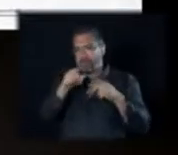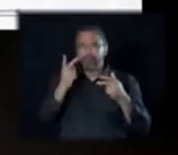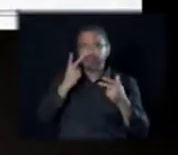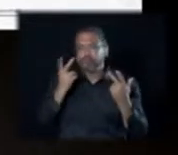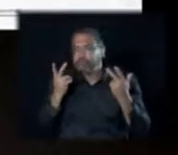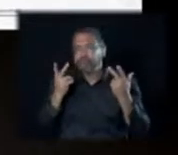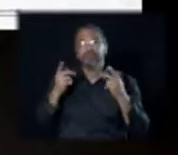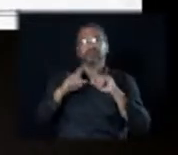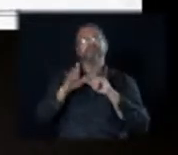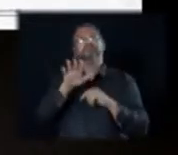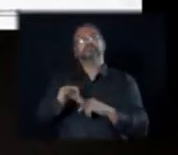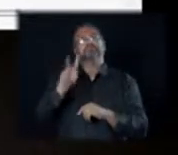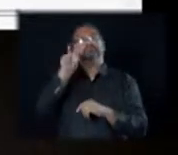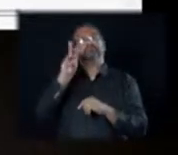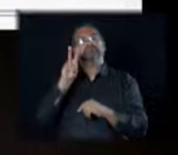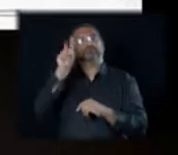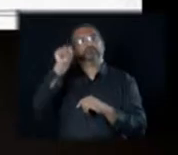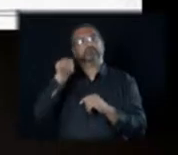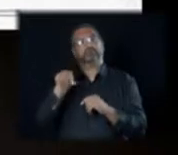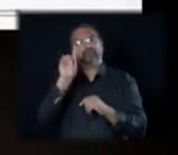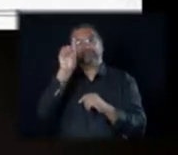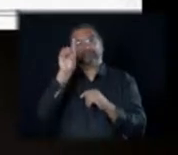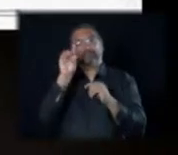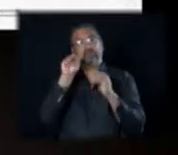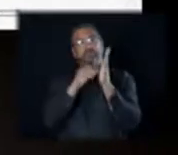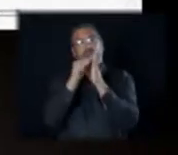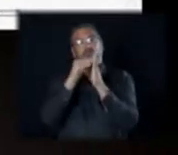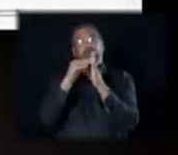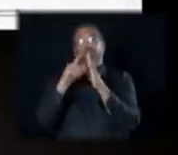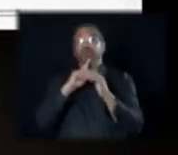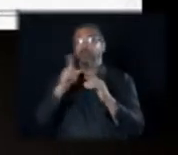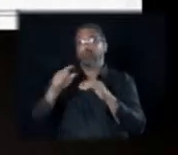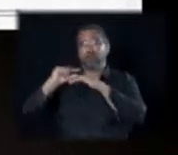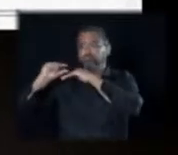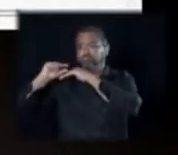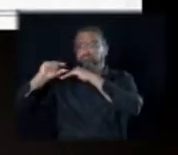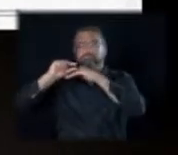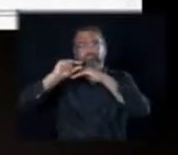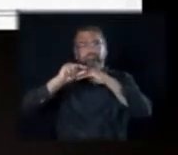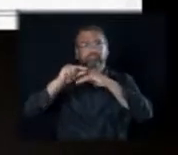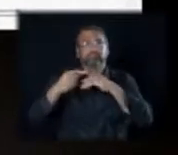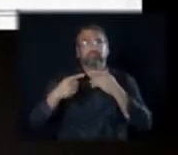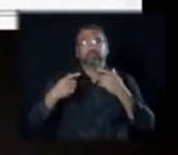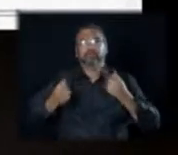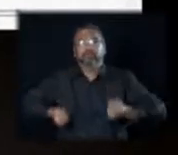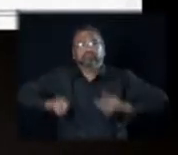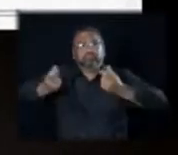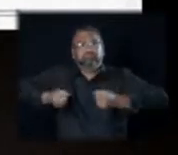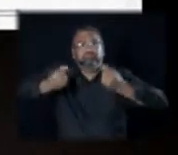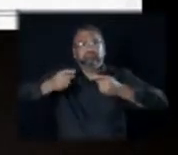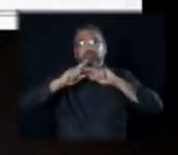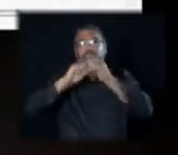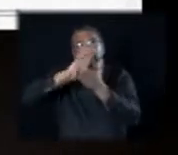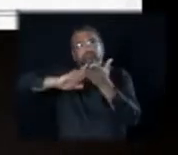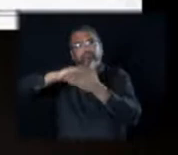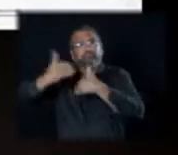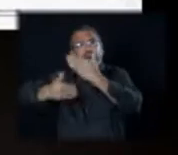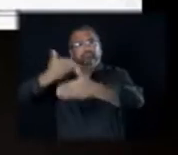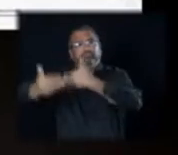de acuerdos de confianza. Son 26 millones de los gastos actuales disponibles